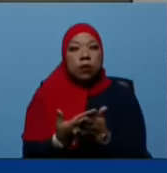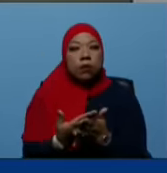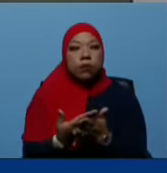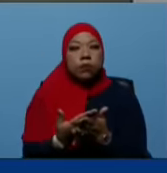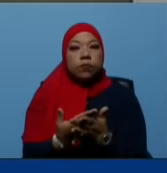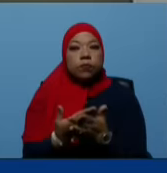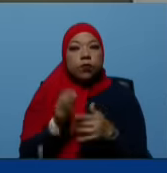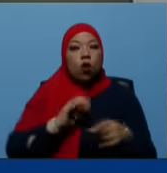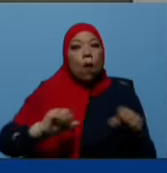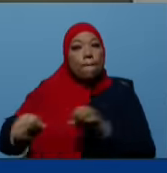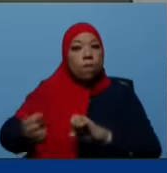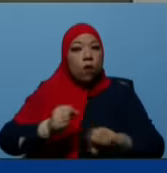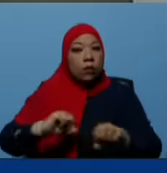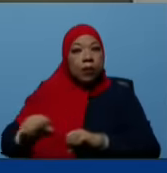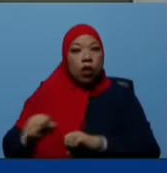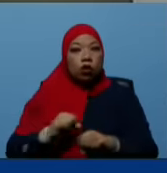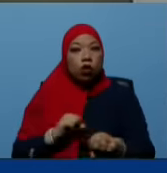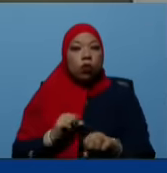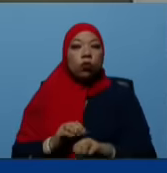y de movilización,